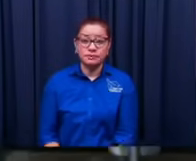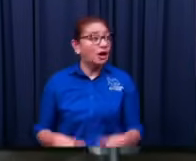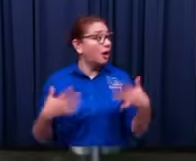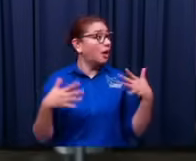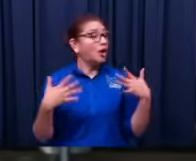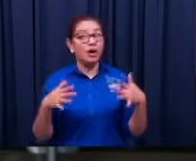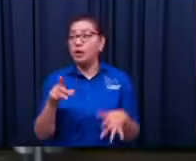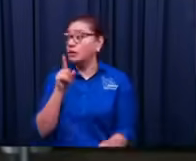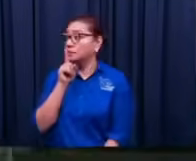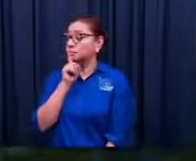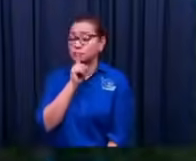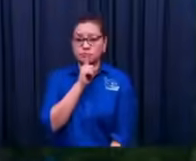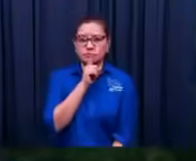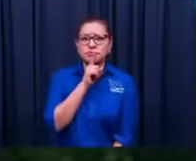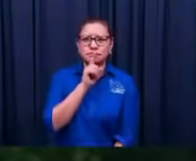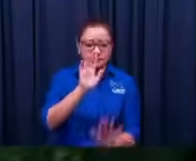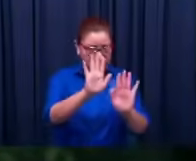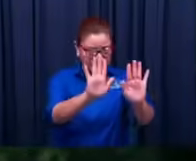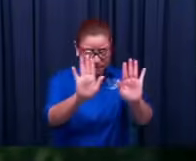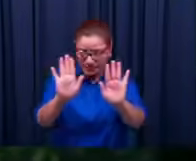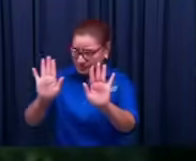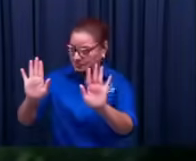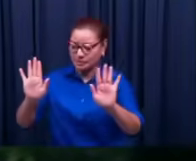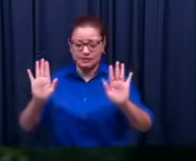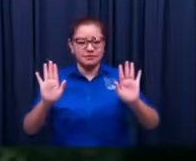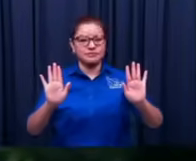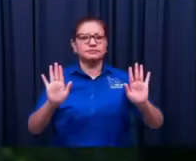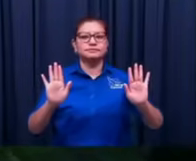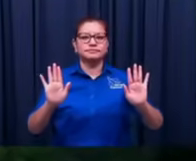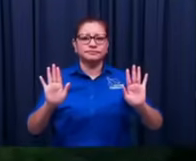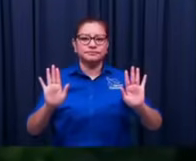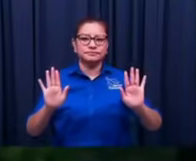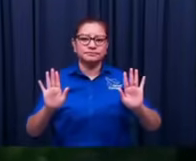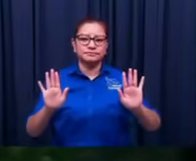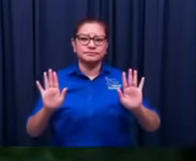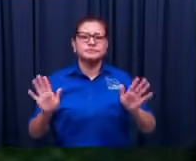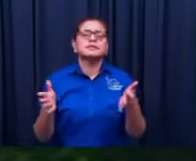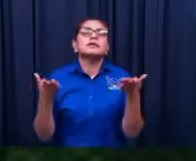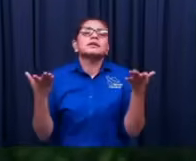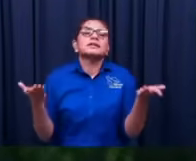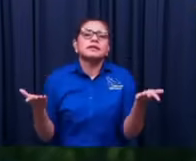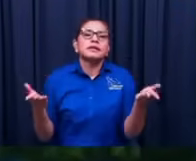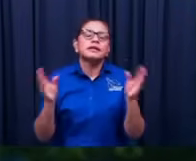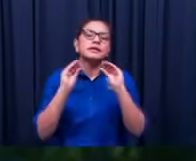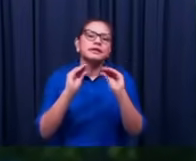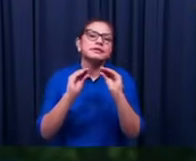Uy, eso no hay que hablar en la iglesia. No, déjese charas. ¿Quién te lo enseñó?